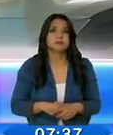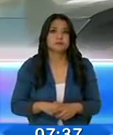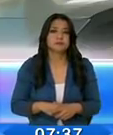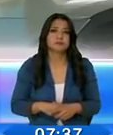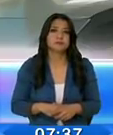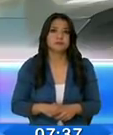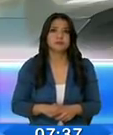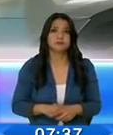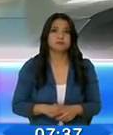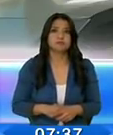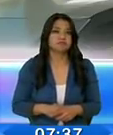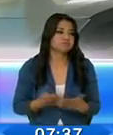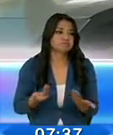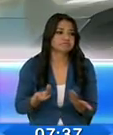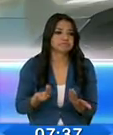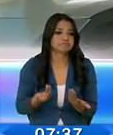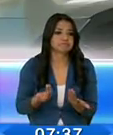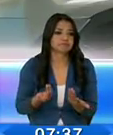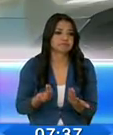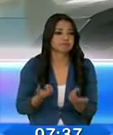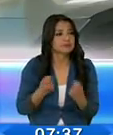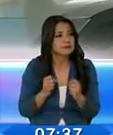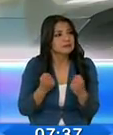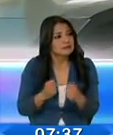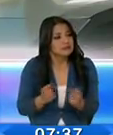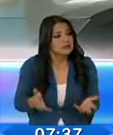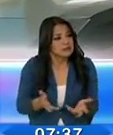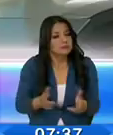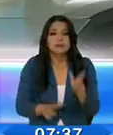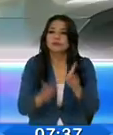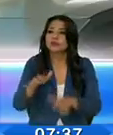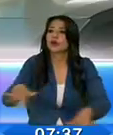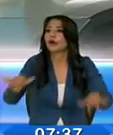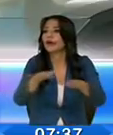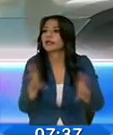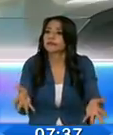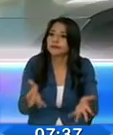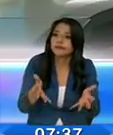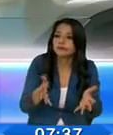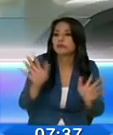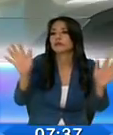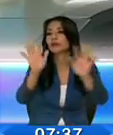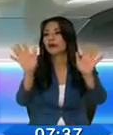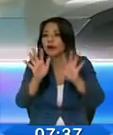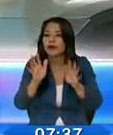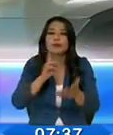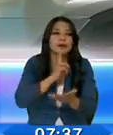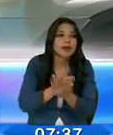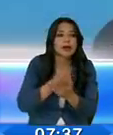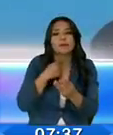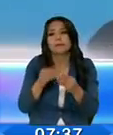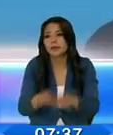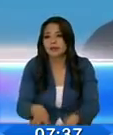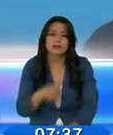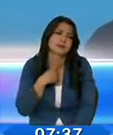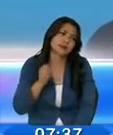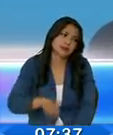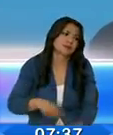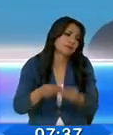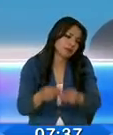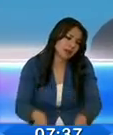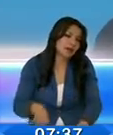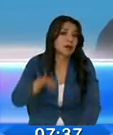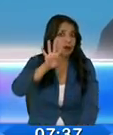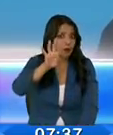poco potable el tratar de convencer a la ciudadanía de que esto no es una derrota. Obviamente es una derrota,